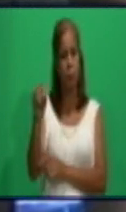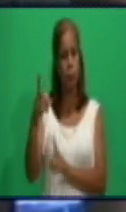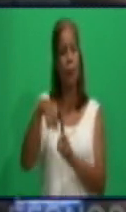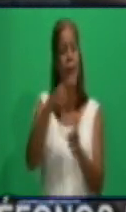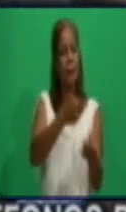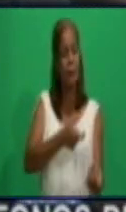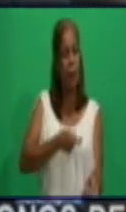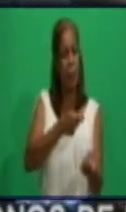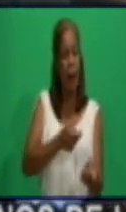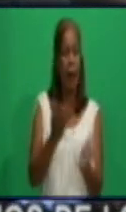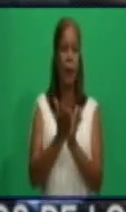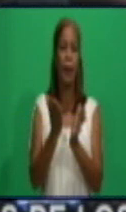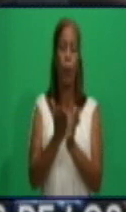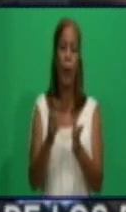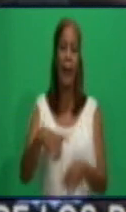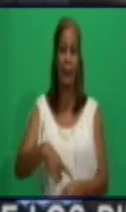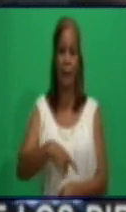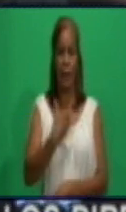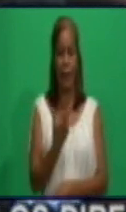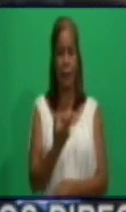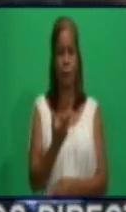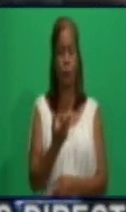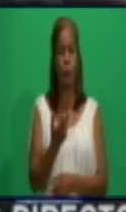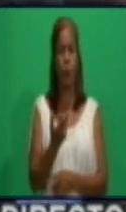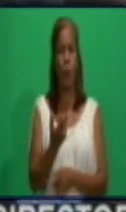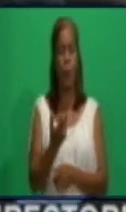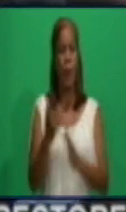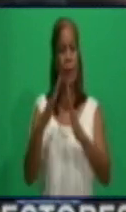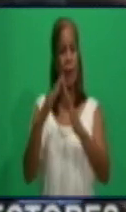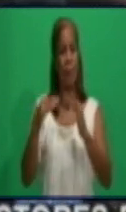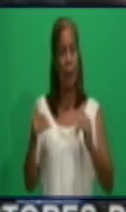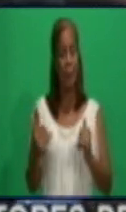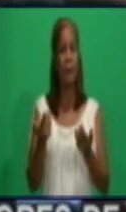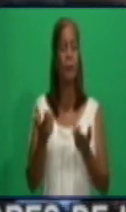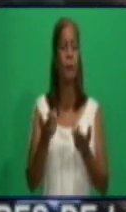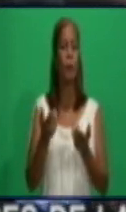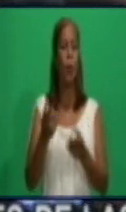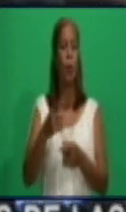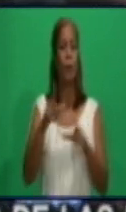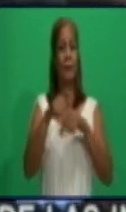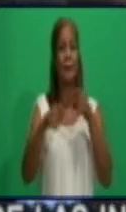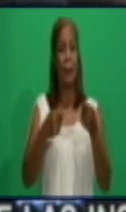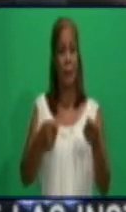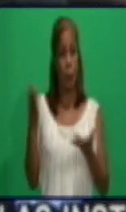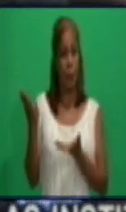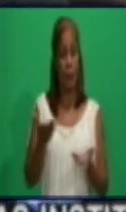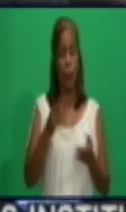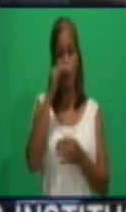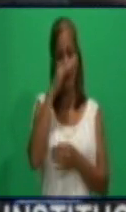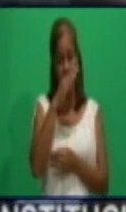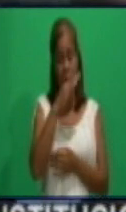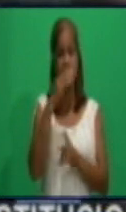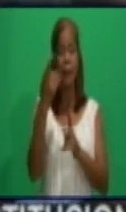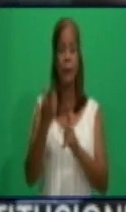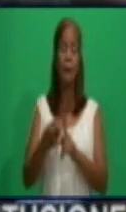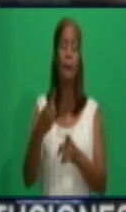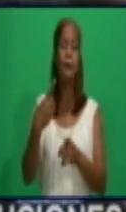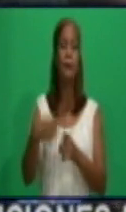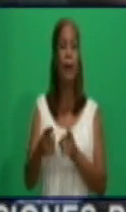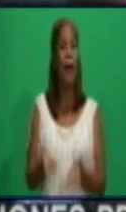Escuela de Arte, la Félix Varela, el Campamento de Pioneros de Guisa y la Pedagógica de Manzanillo en su segundo bloque. Y de alto